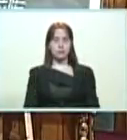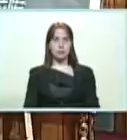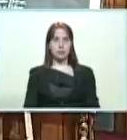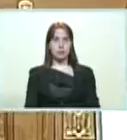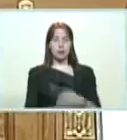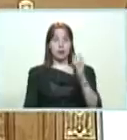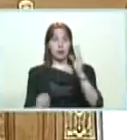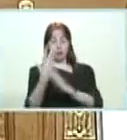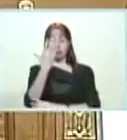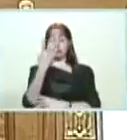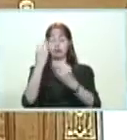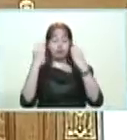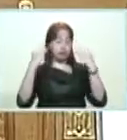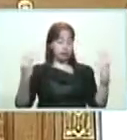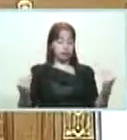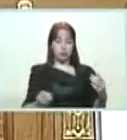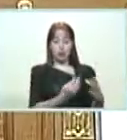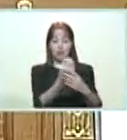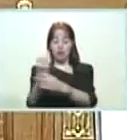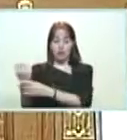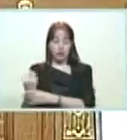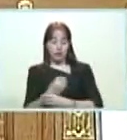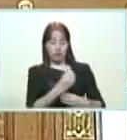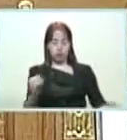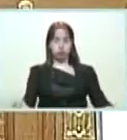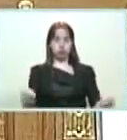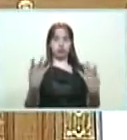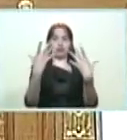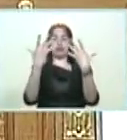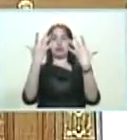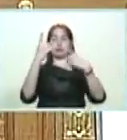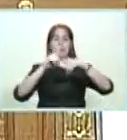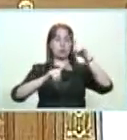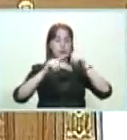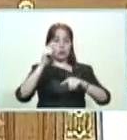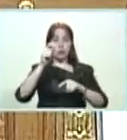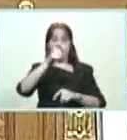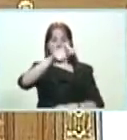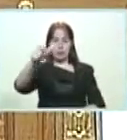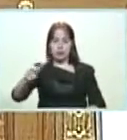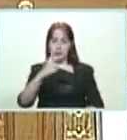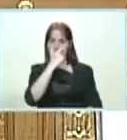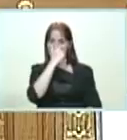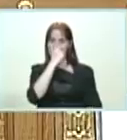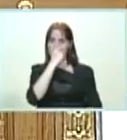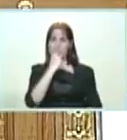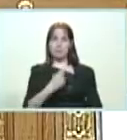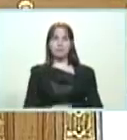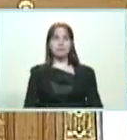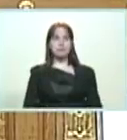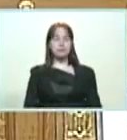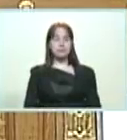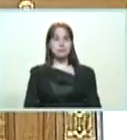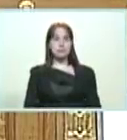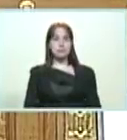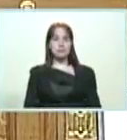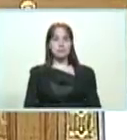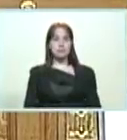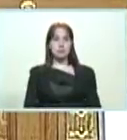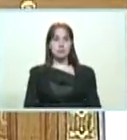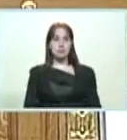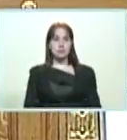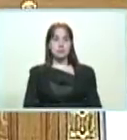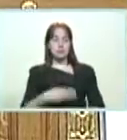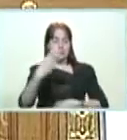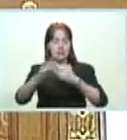que florezcan mil flores, diría Mao, nuestro gran timonel, gran Mao Zedong, que florezcan